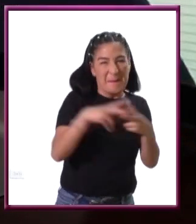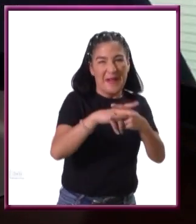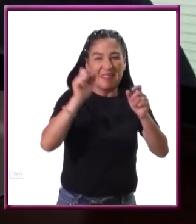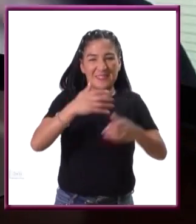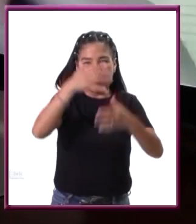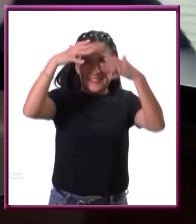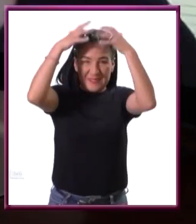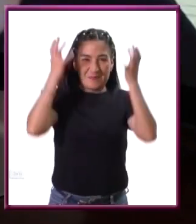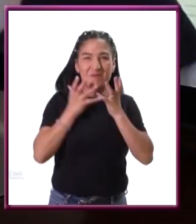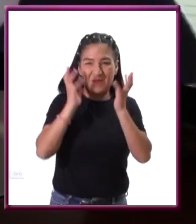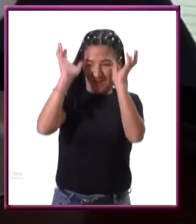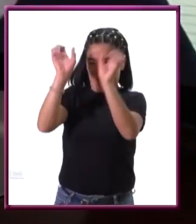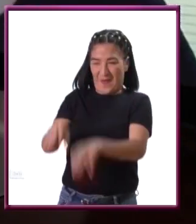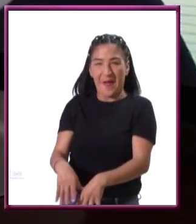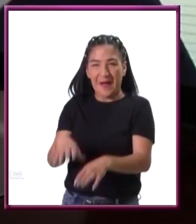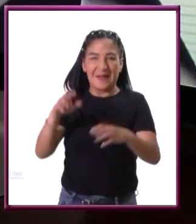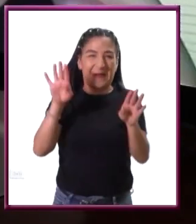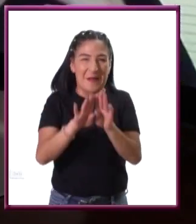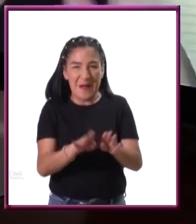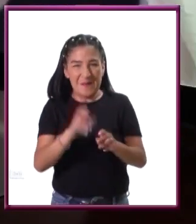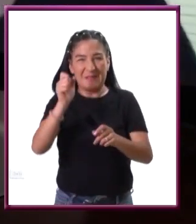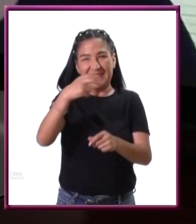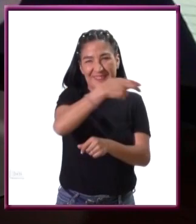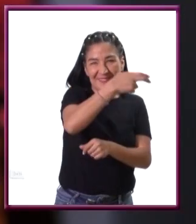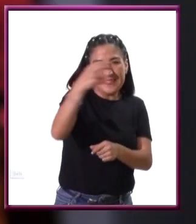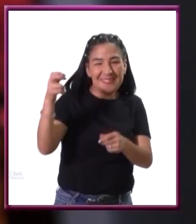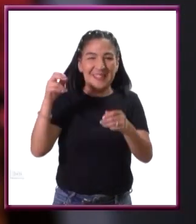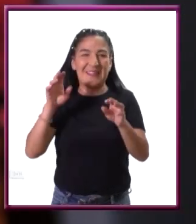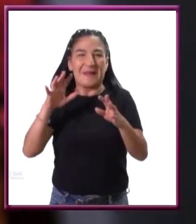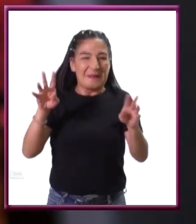y salen criaturas extraterrestres y en lugar de